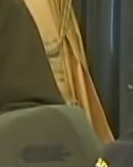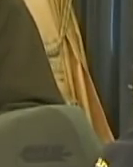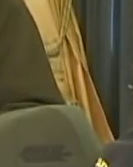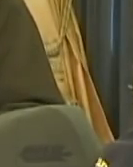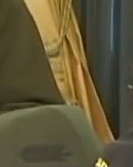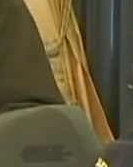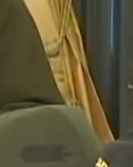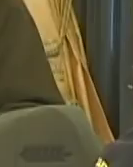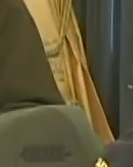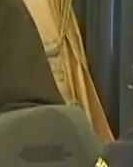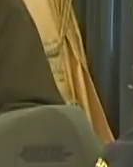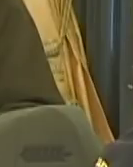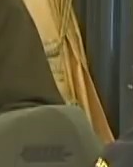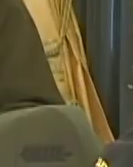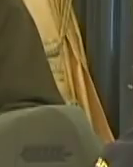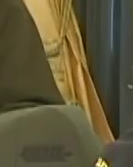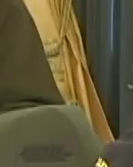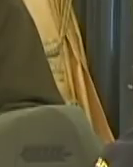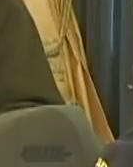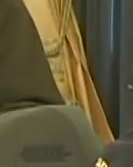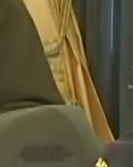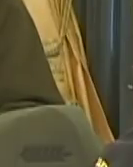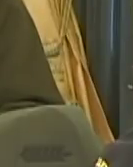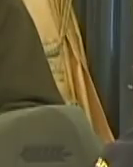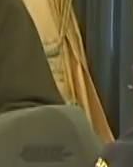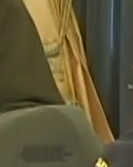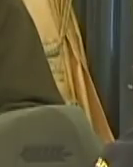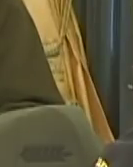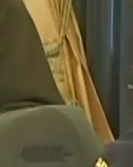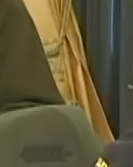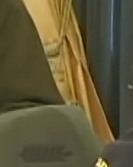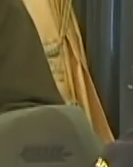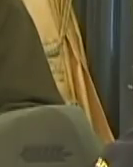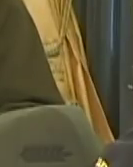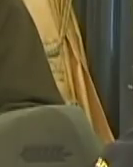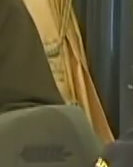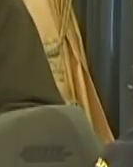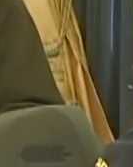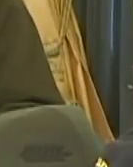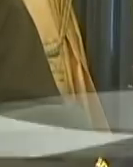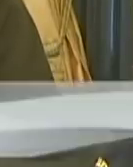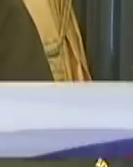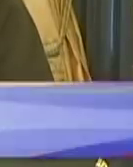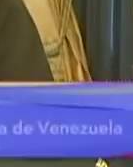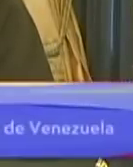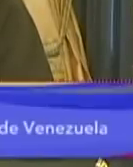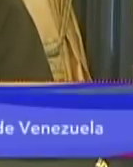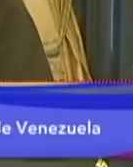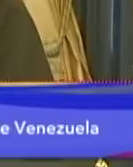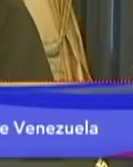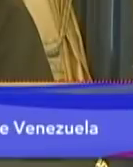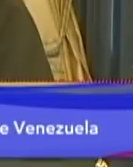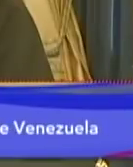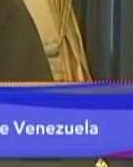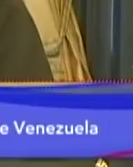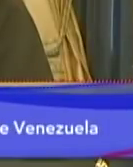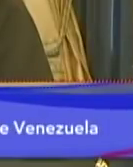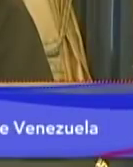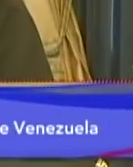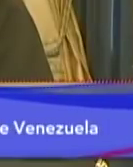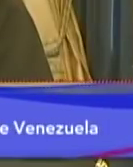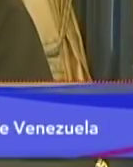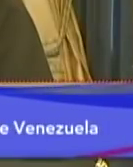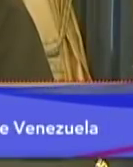el jueves 7 de marzo viernes 8 de marzo sábado 9 de marzo domingo